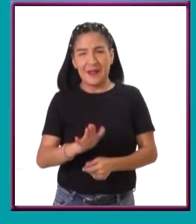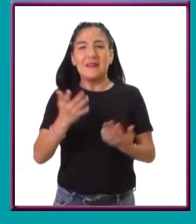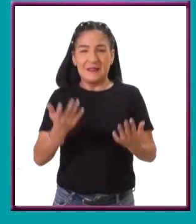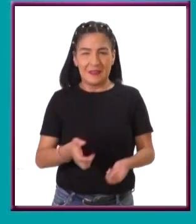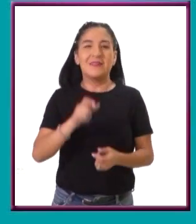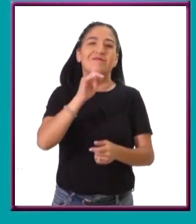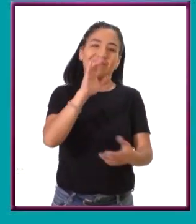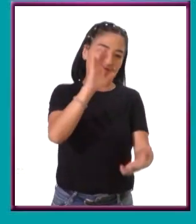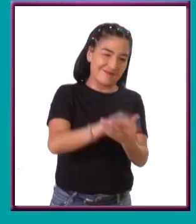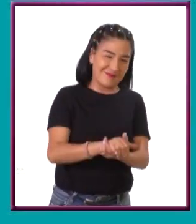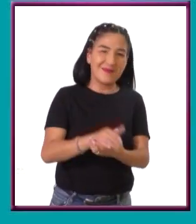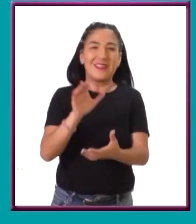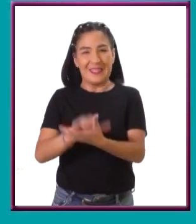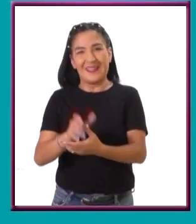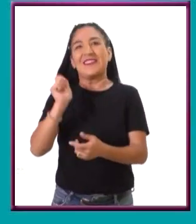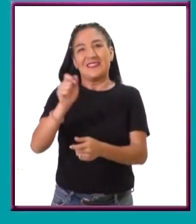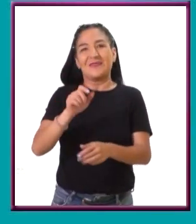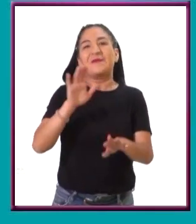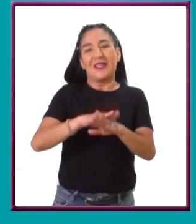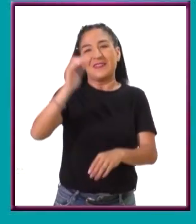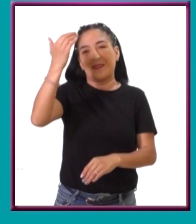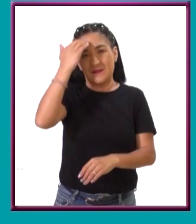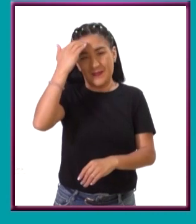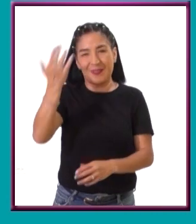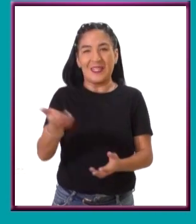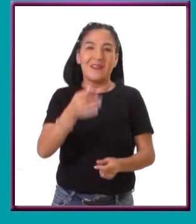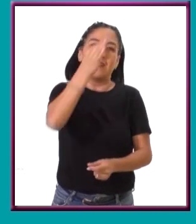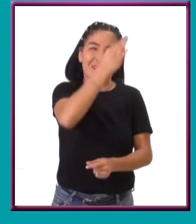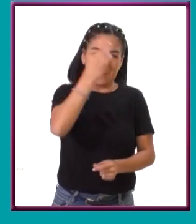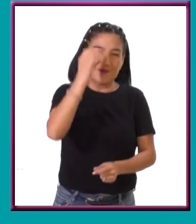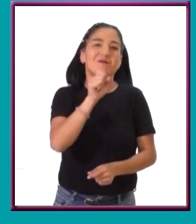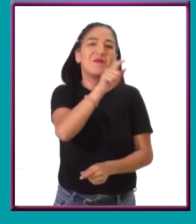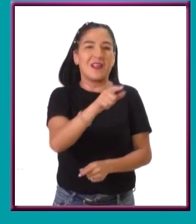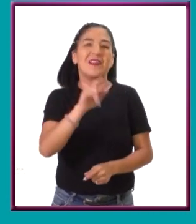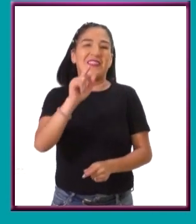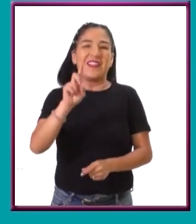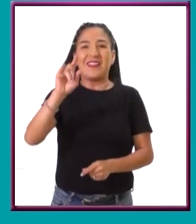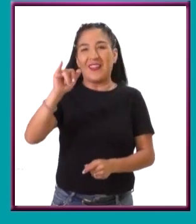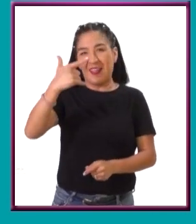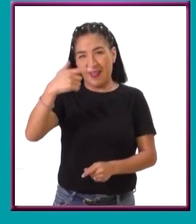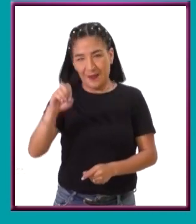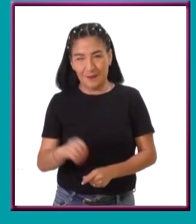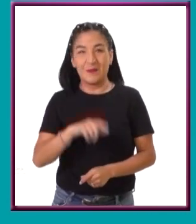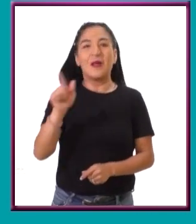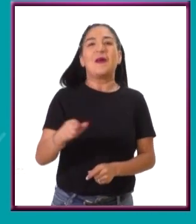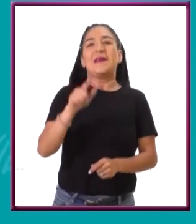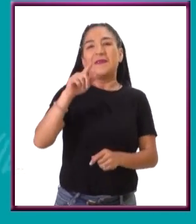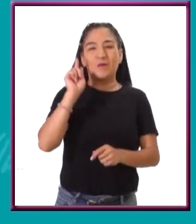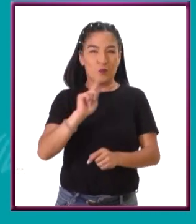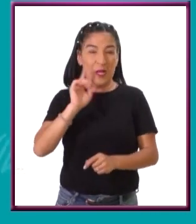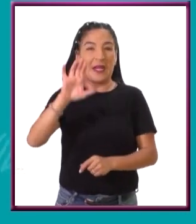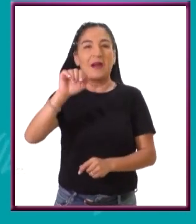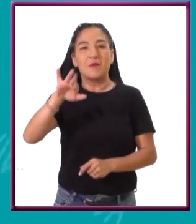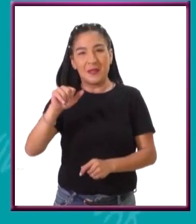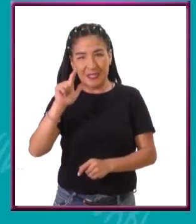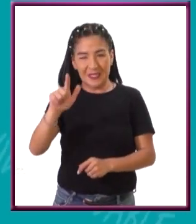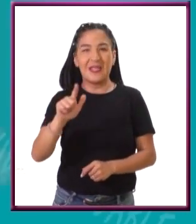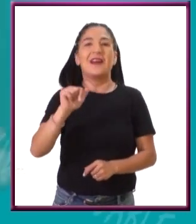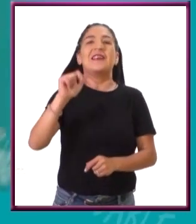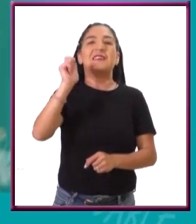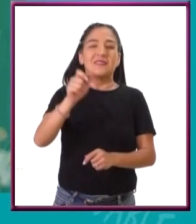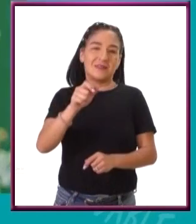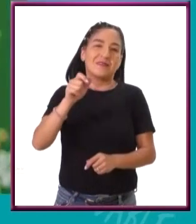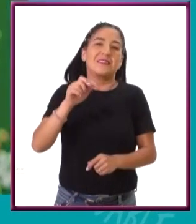como los esposos famosos, ¿no? Frida tenía a Diego Rivera y Camille Claudel va a tener por otro lado a